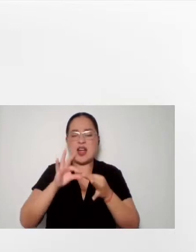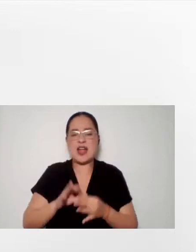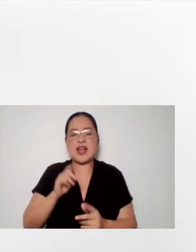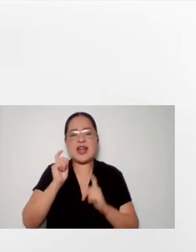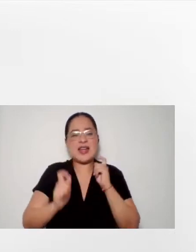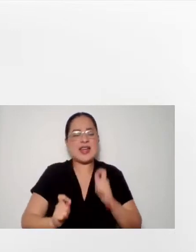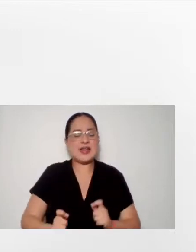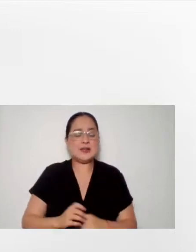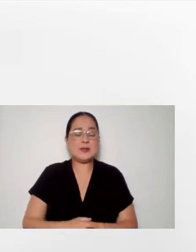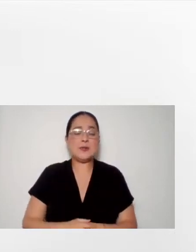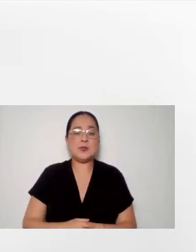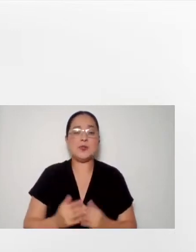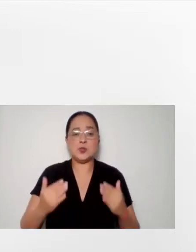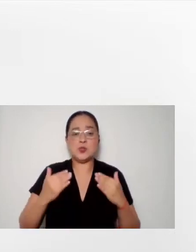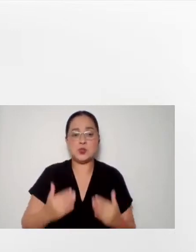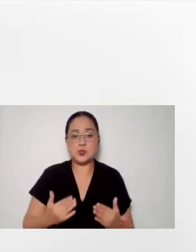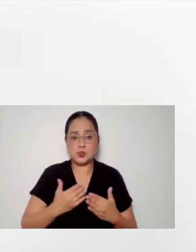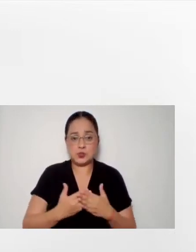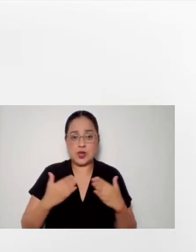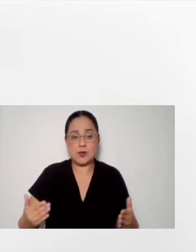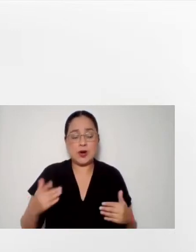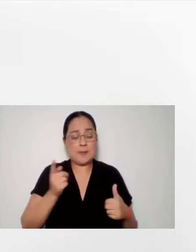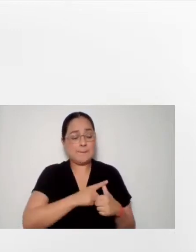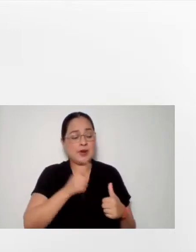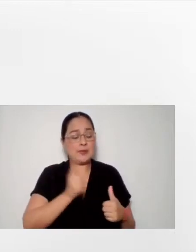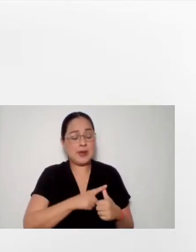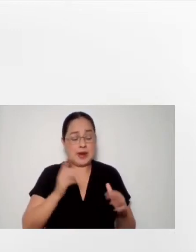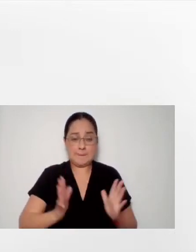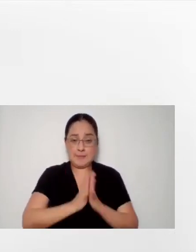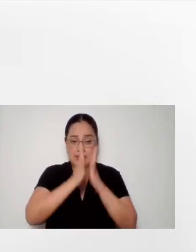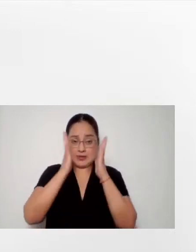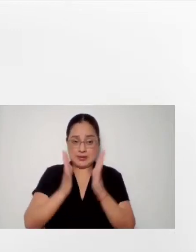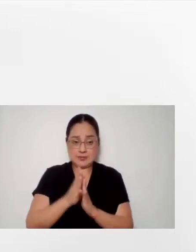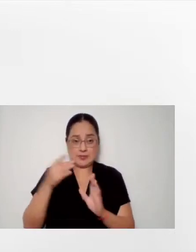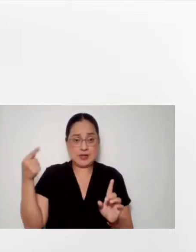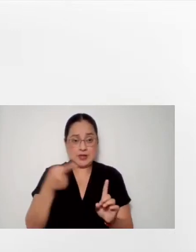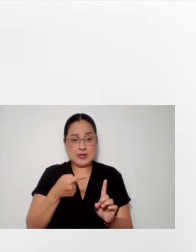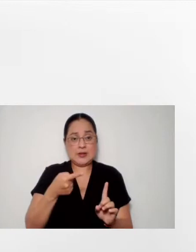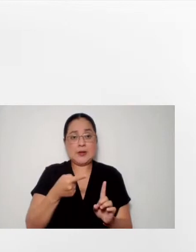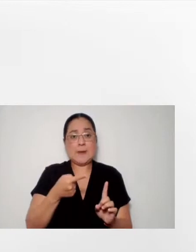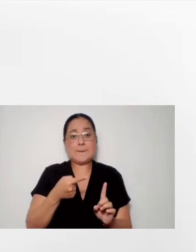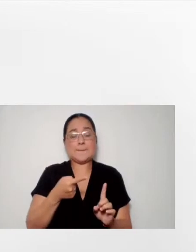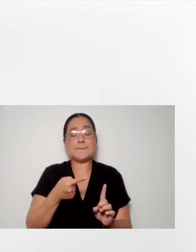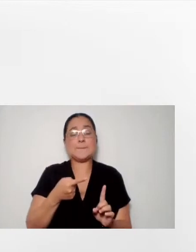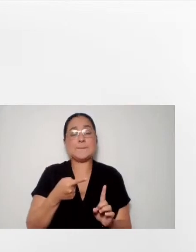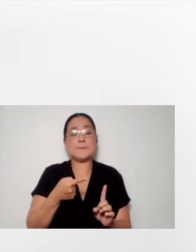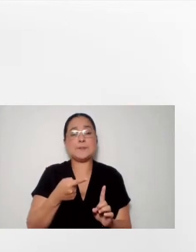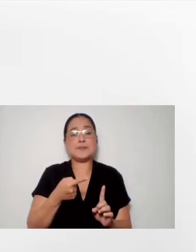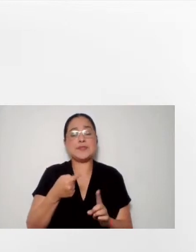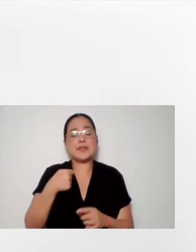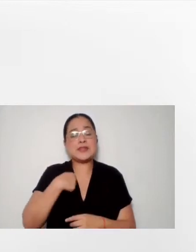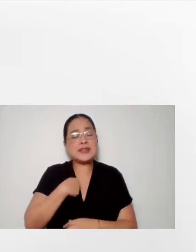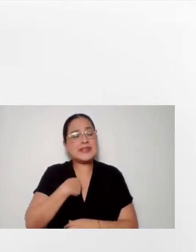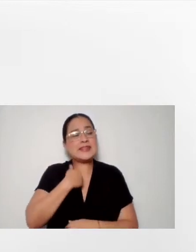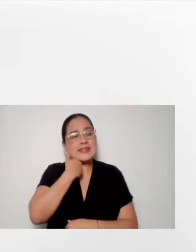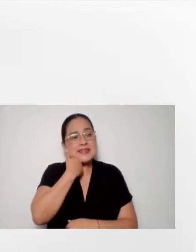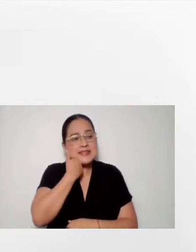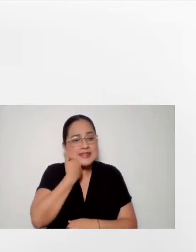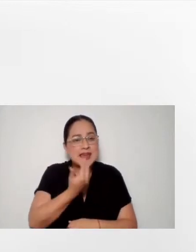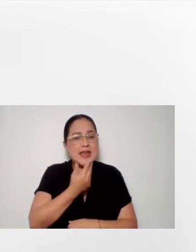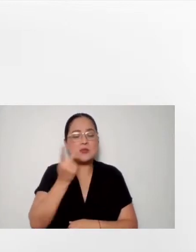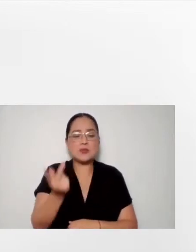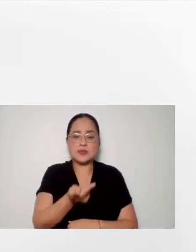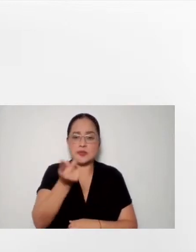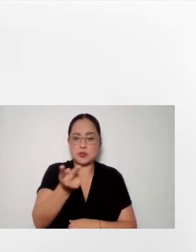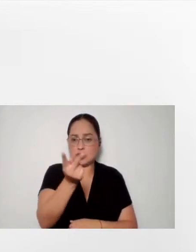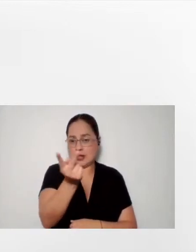temas. Y bueno, empecemos con nuestra primera ronda en el que me gustaría preguntarles